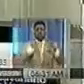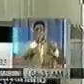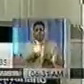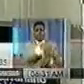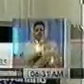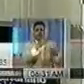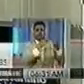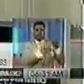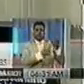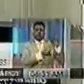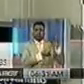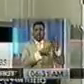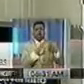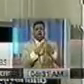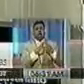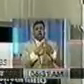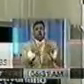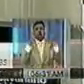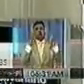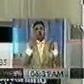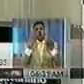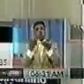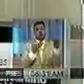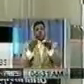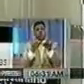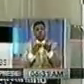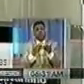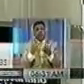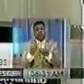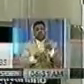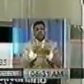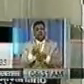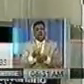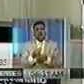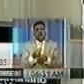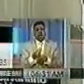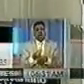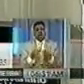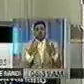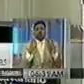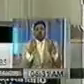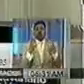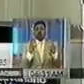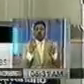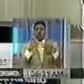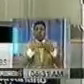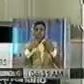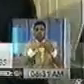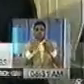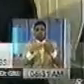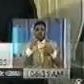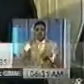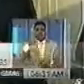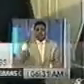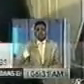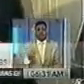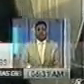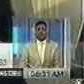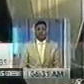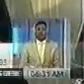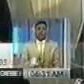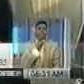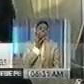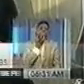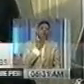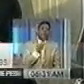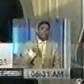para la elaboración de nuevos servicios y productos que puedan generar nuevas fuentes de divisas para el país. Por ejemplo,